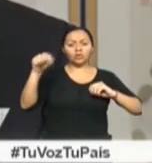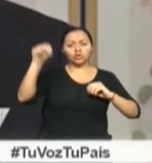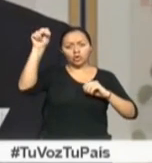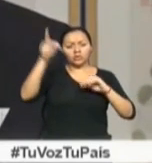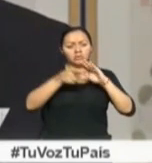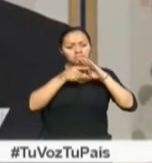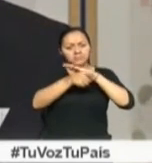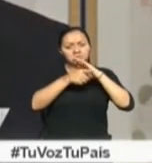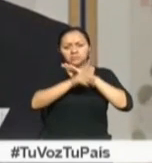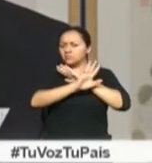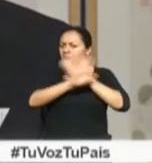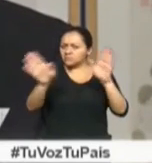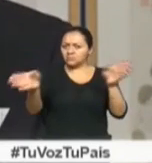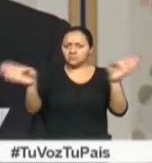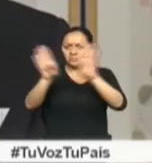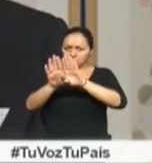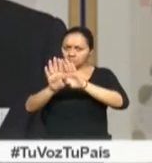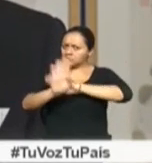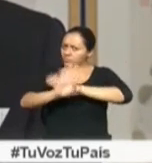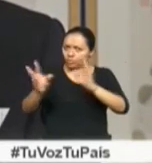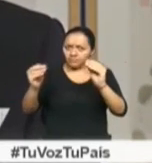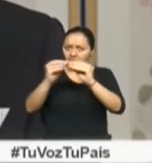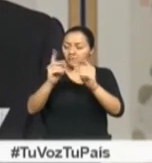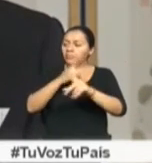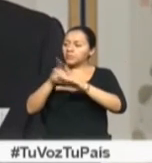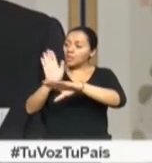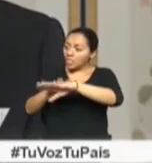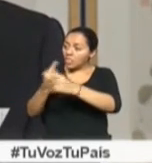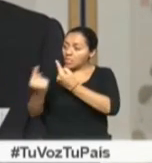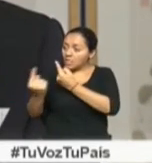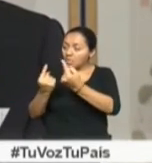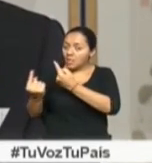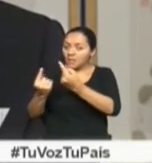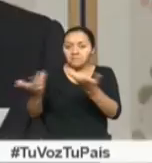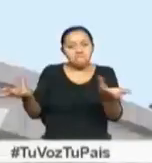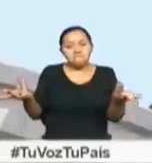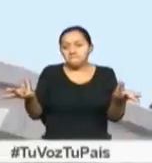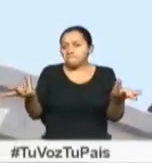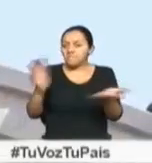ese objetivo por medios pacíficos, pero todas las opciones están sobre la mesa.